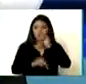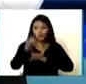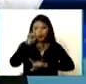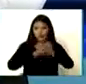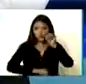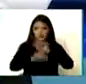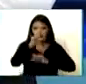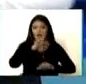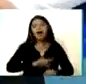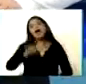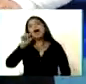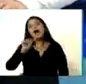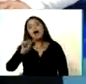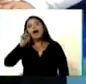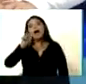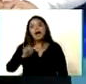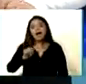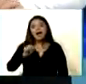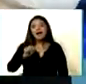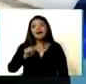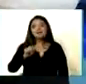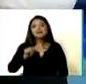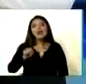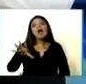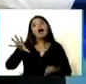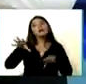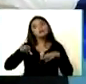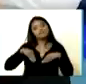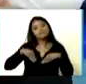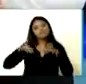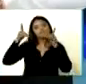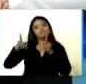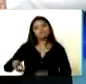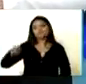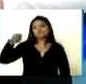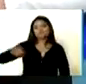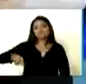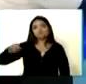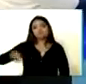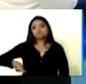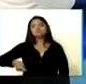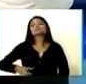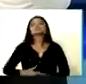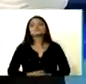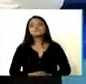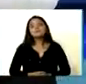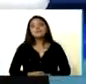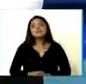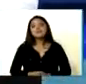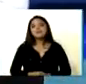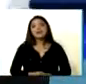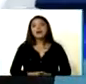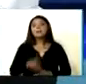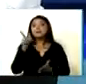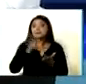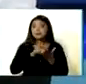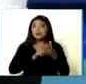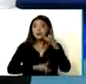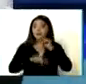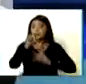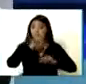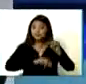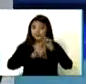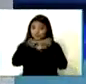Numeral AN finalmente acató al TCOJ. AN finalmente acató al TCOJ. Sigue participando a través de las redes sociales. Vamos a